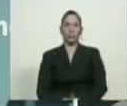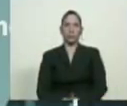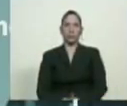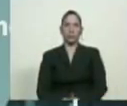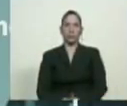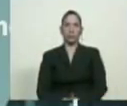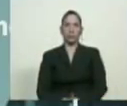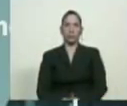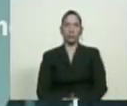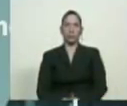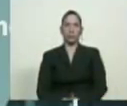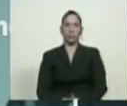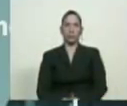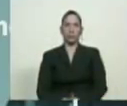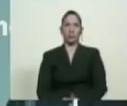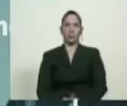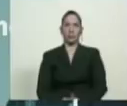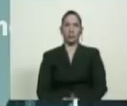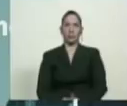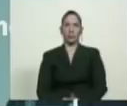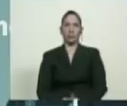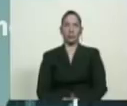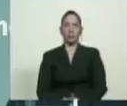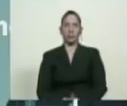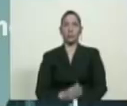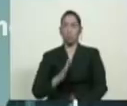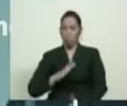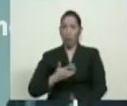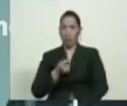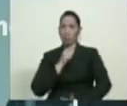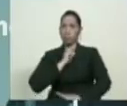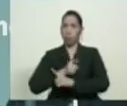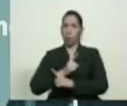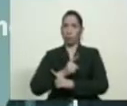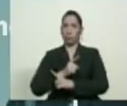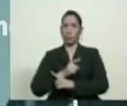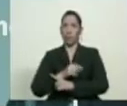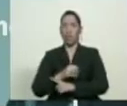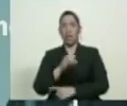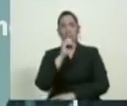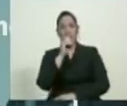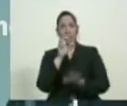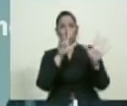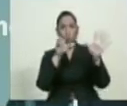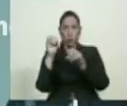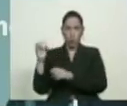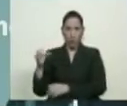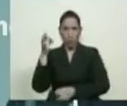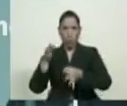0414-120-2859. Repito los números, a donde usted puede hacer las denuncias. 0800 Lo Justo,